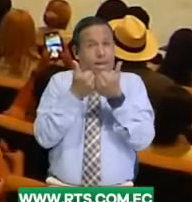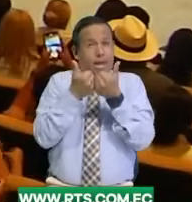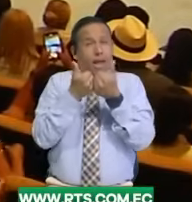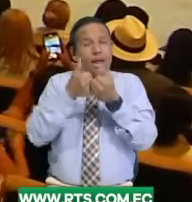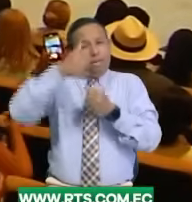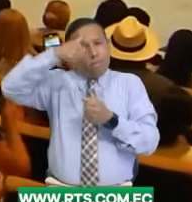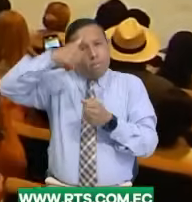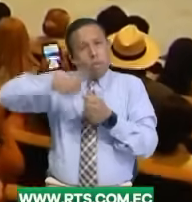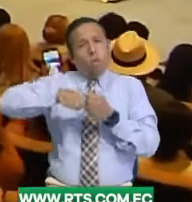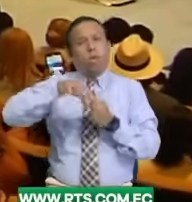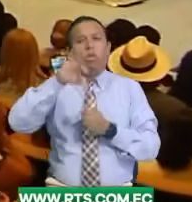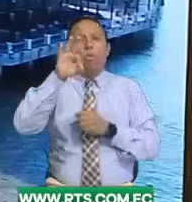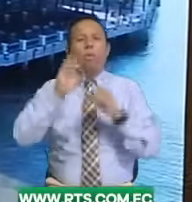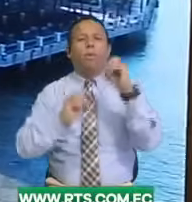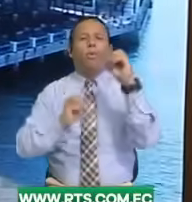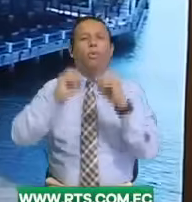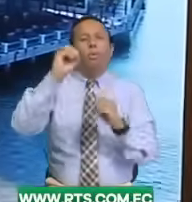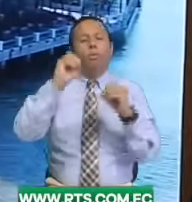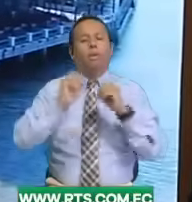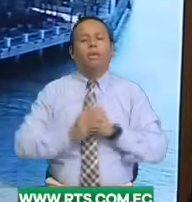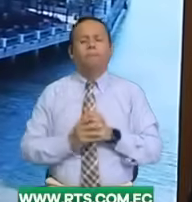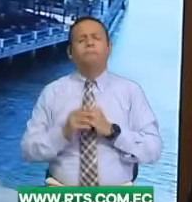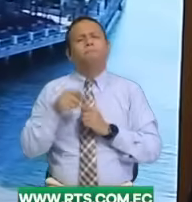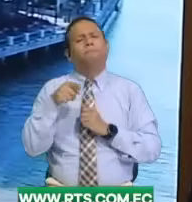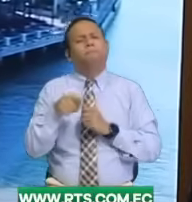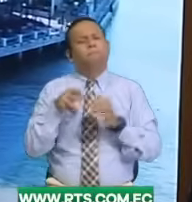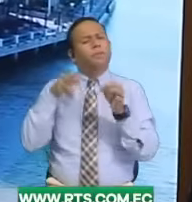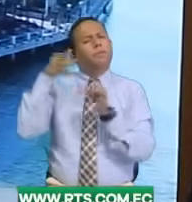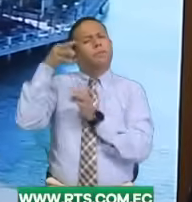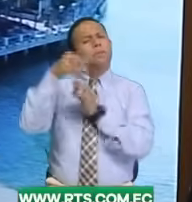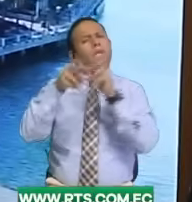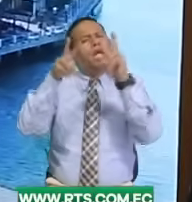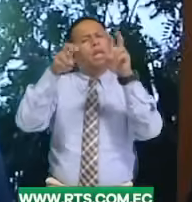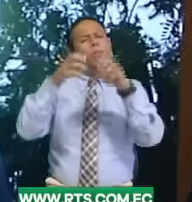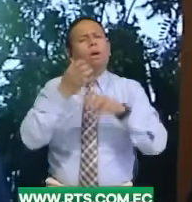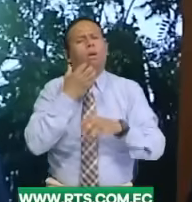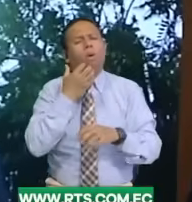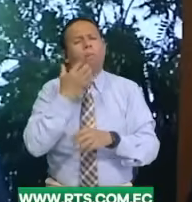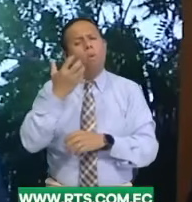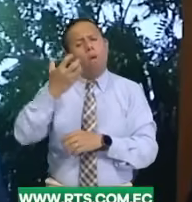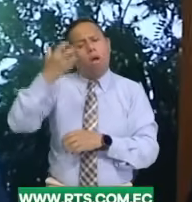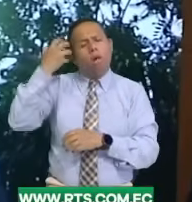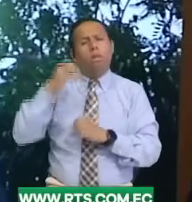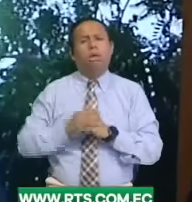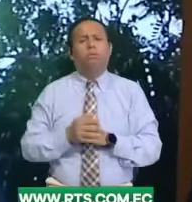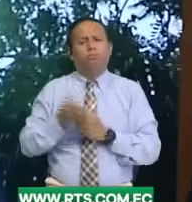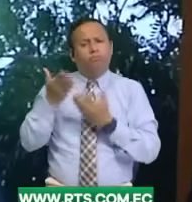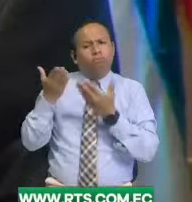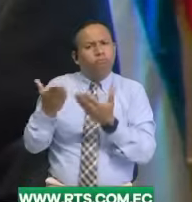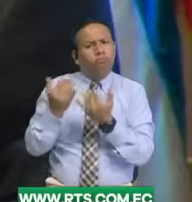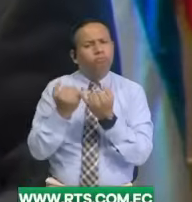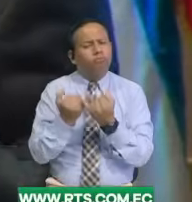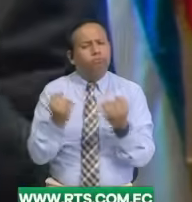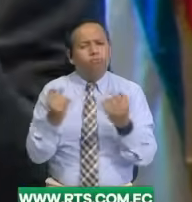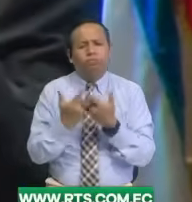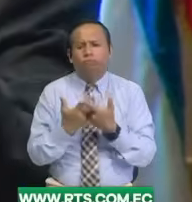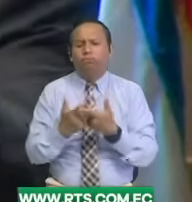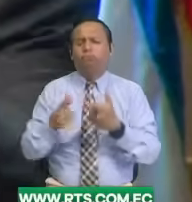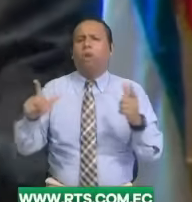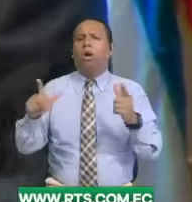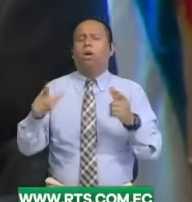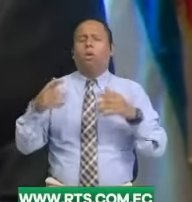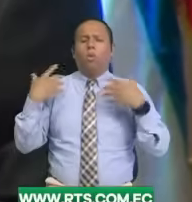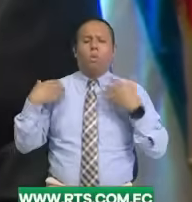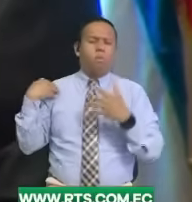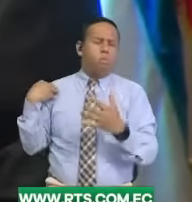9 de octubre, la historia de su causa y determinación. Fruto y fuente de libertad, con su legado